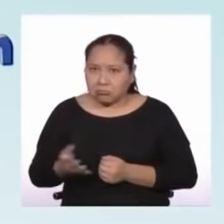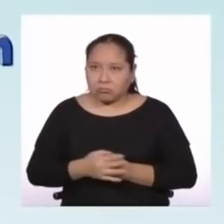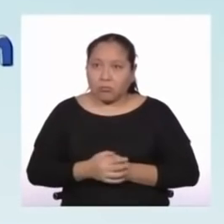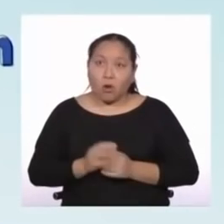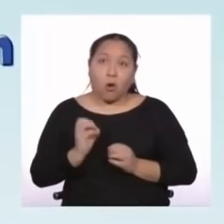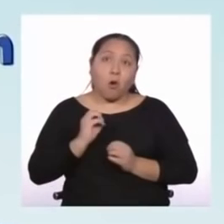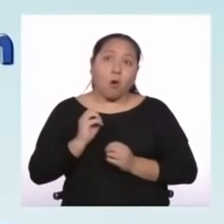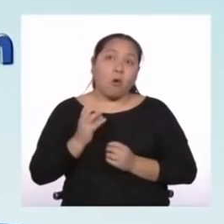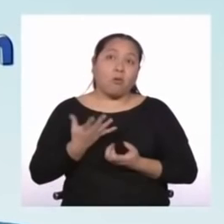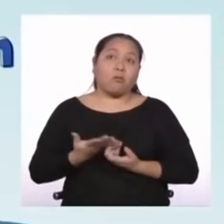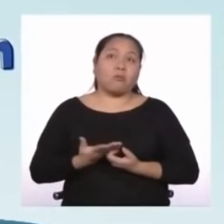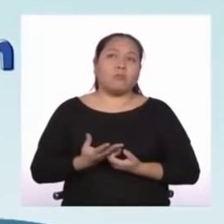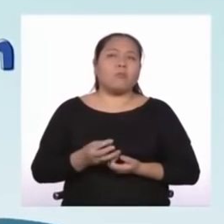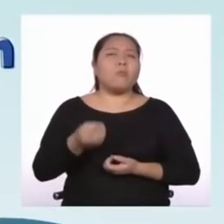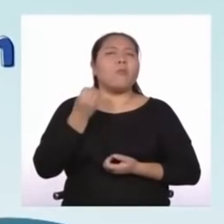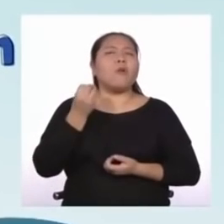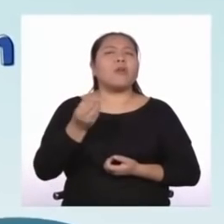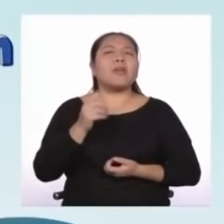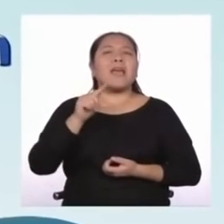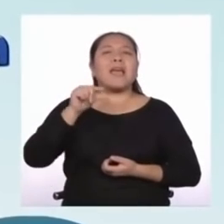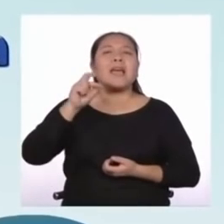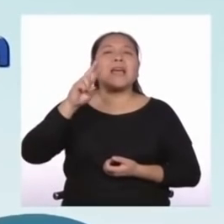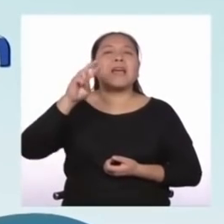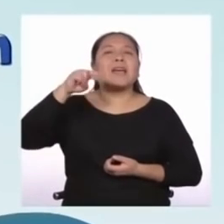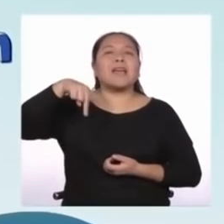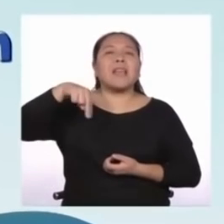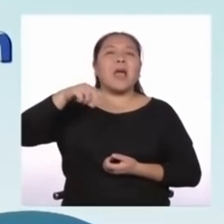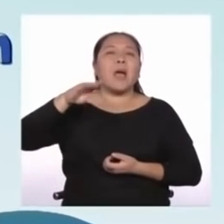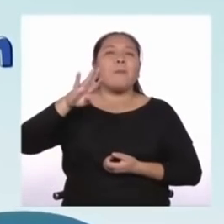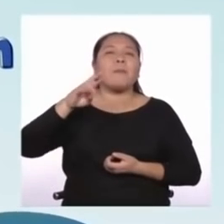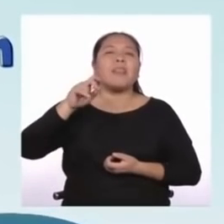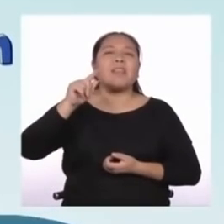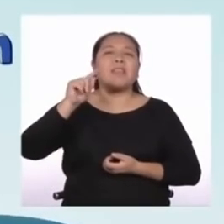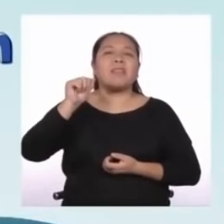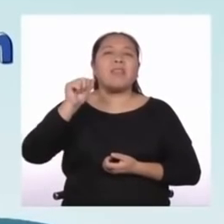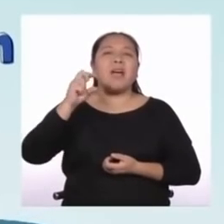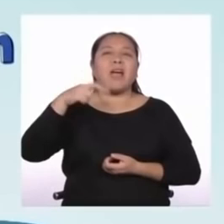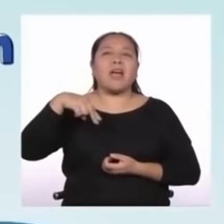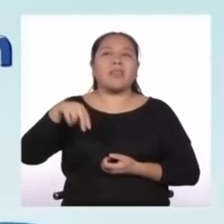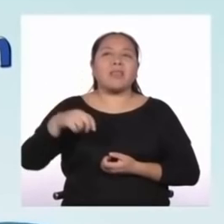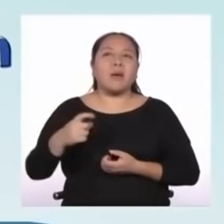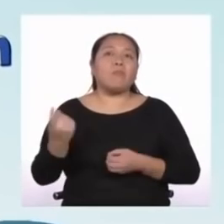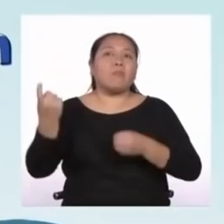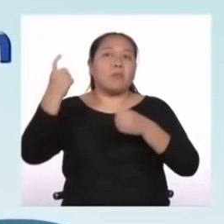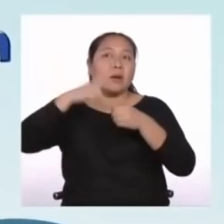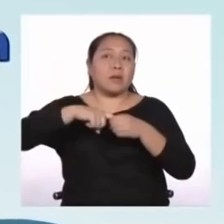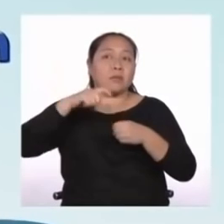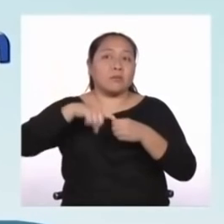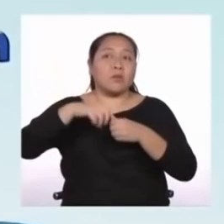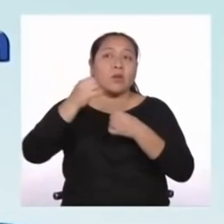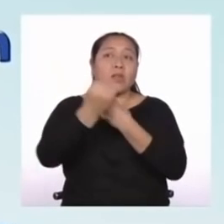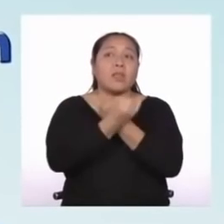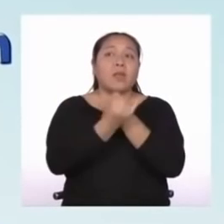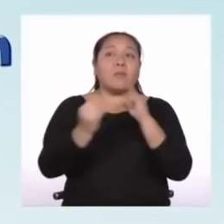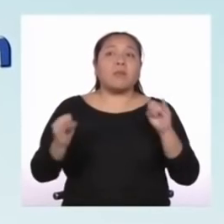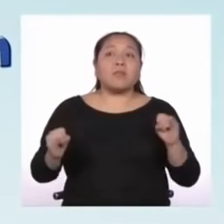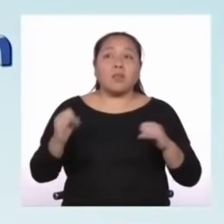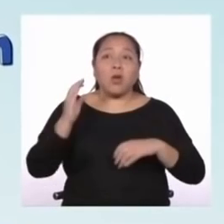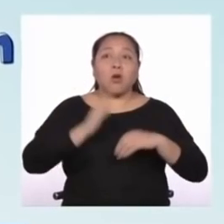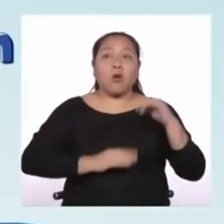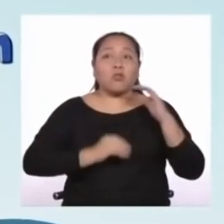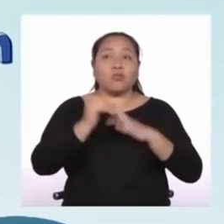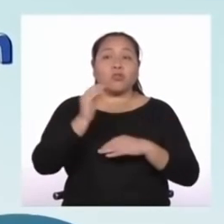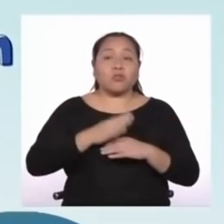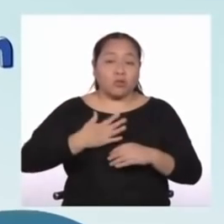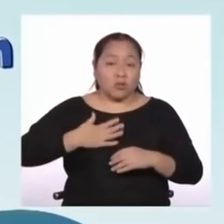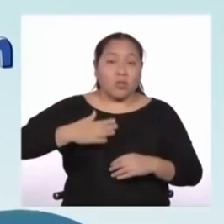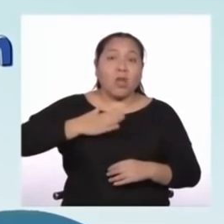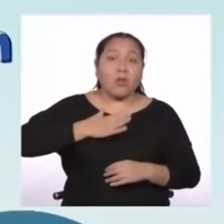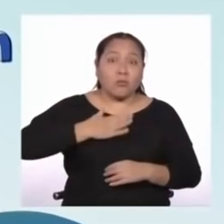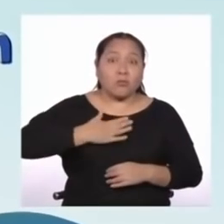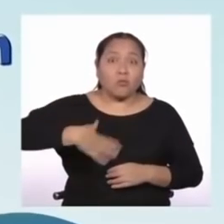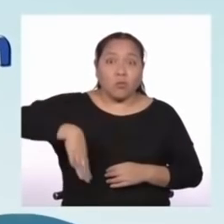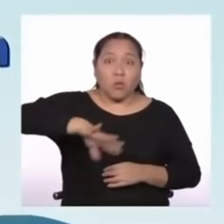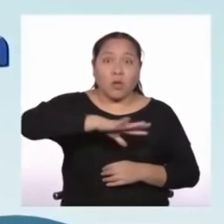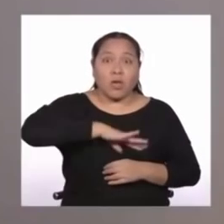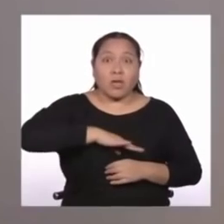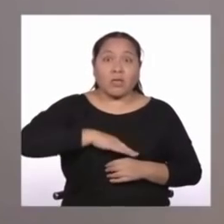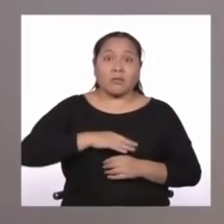¿O por qué Gran Bretaña habrá participado en la independencia y construcción de nuestra